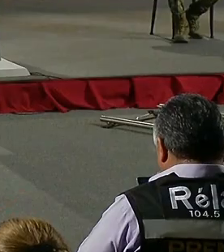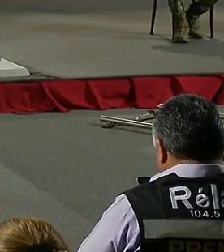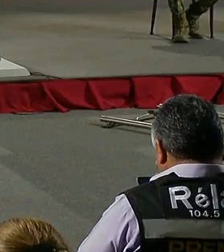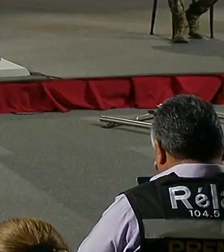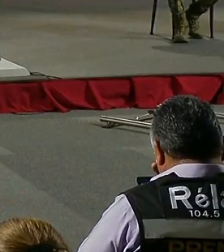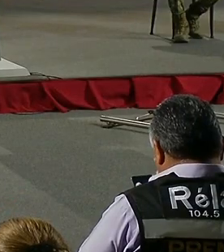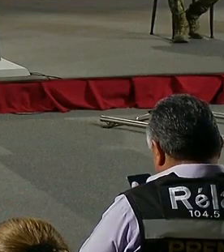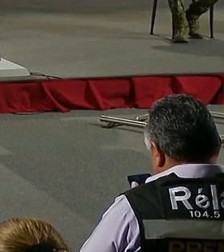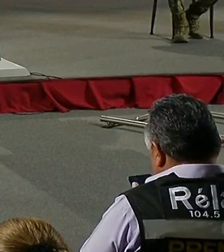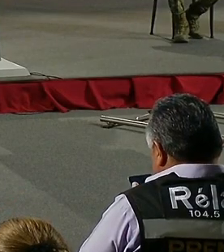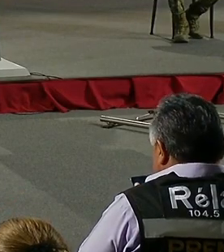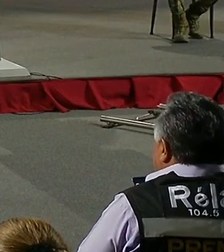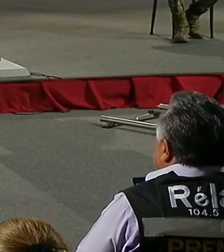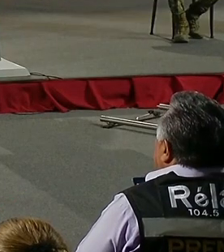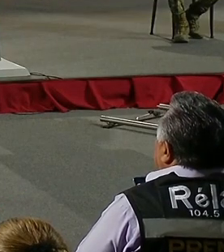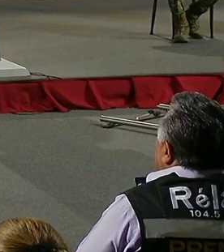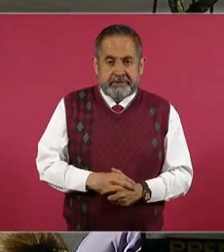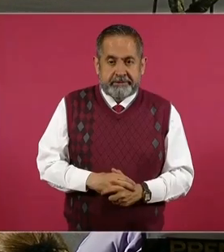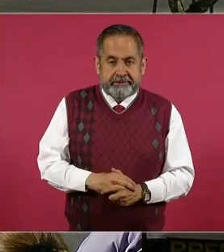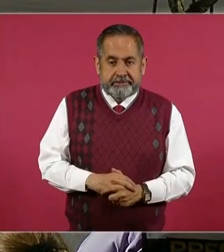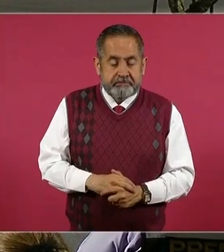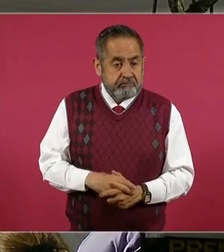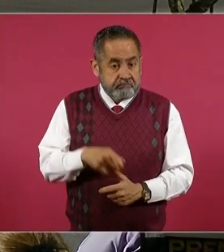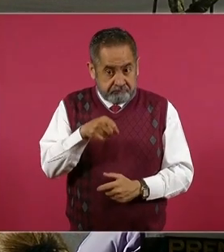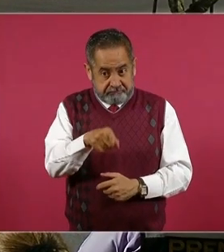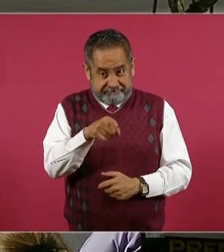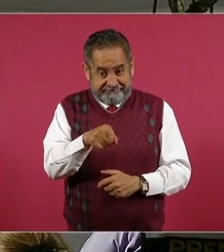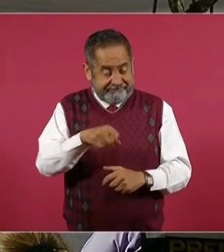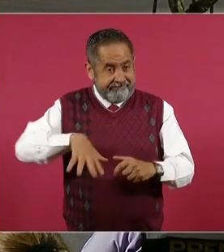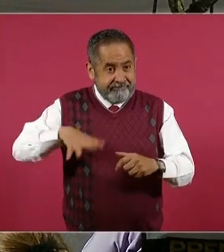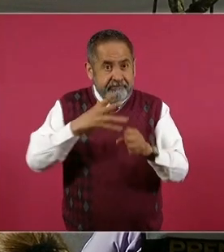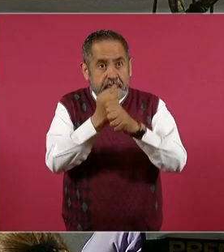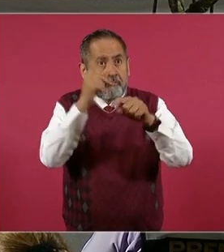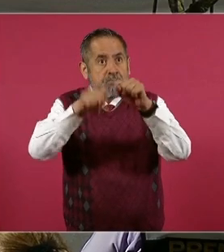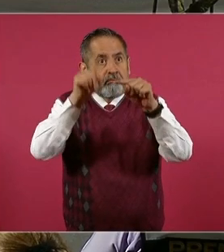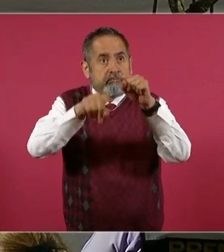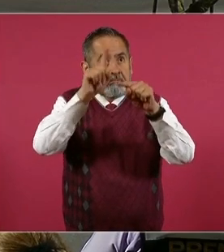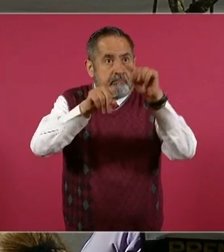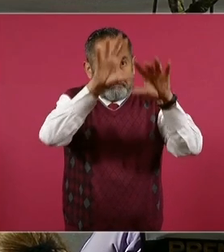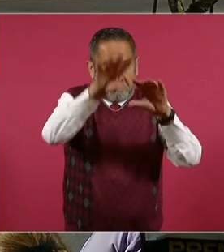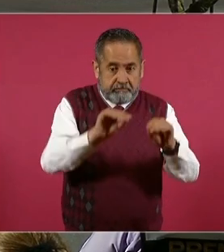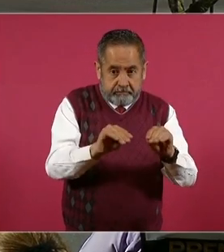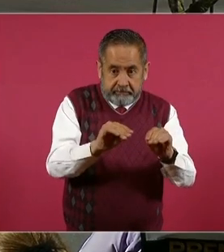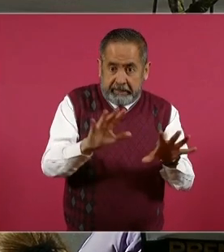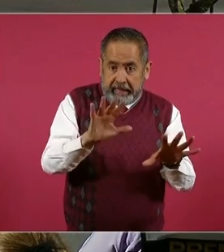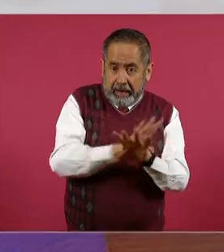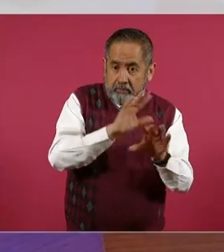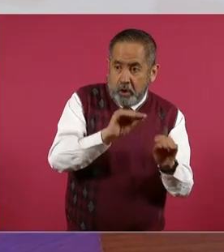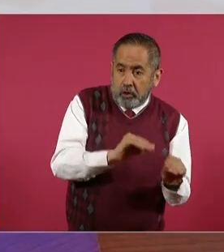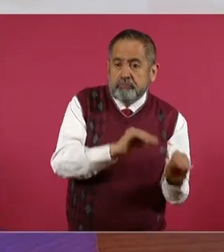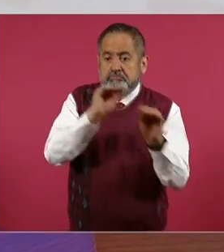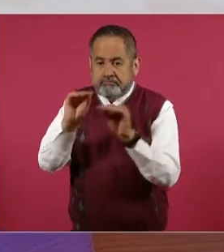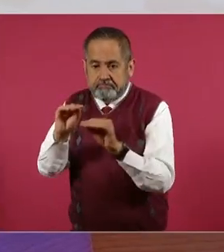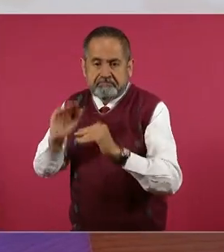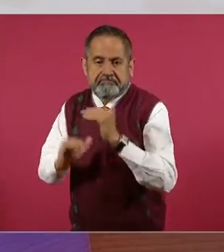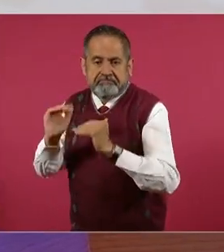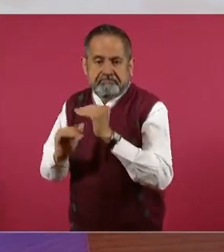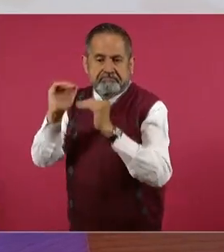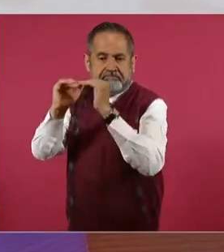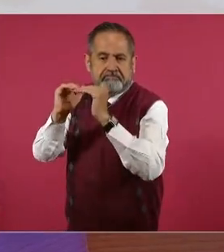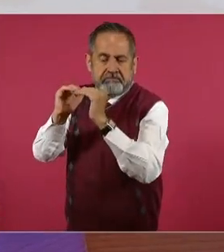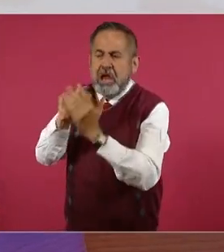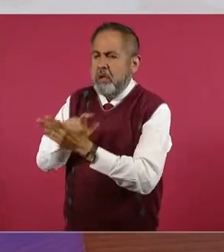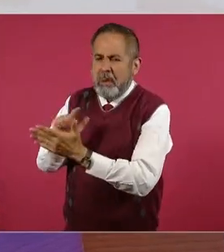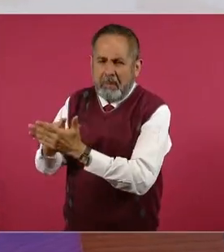puede montar una cama baja y remolcada por un tractocamión sin ningún problema y llevarla al punto donde requerimos